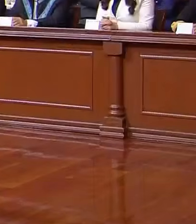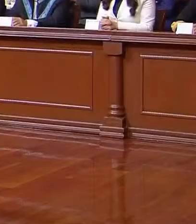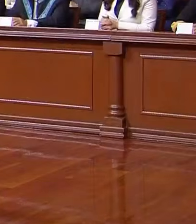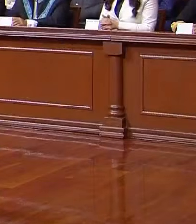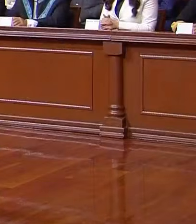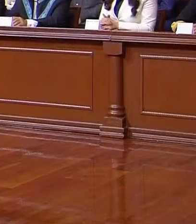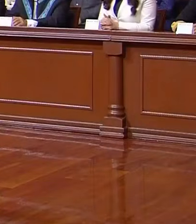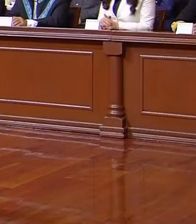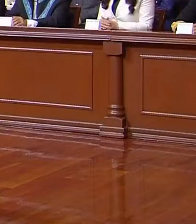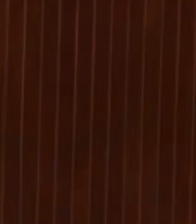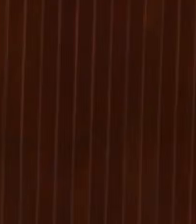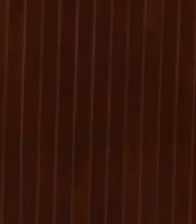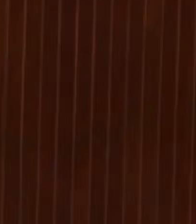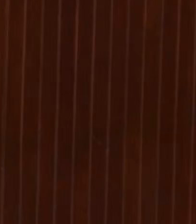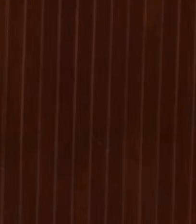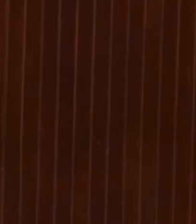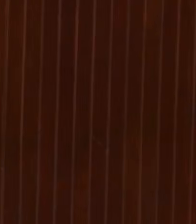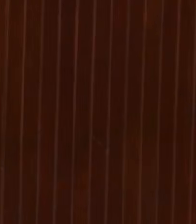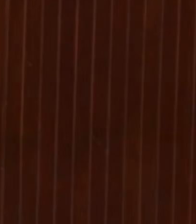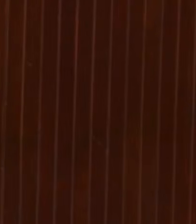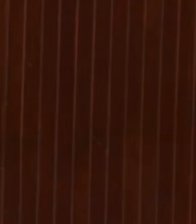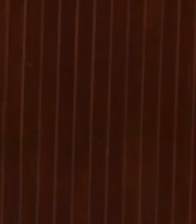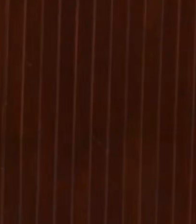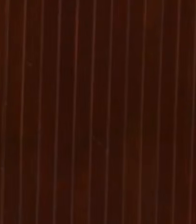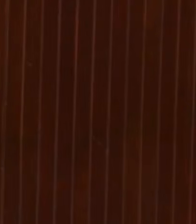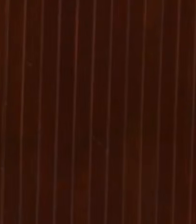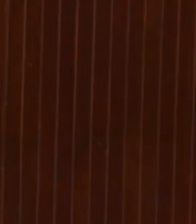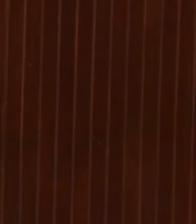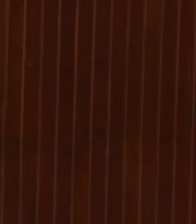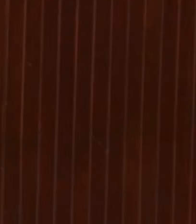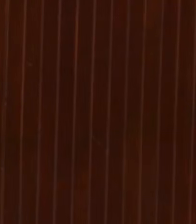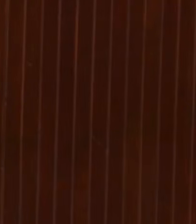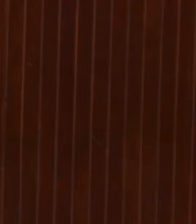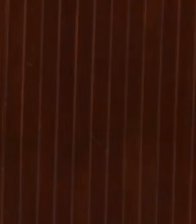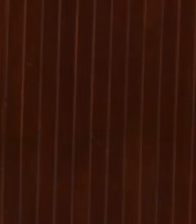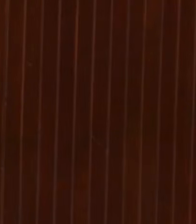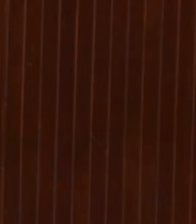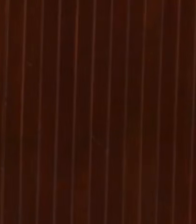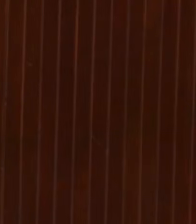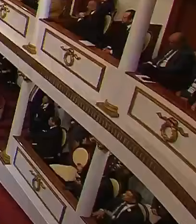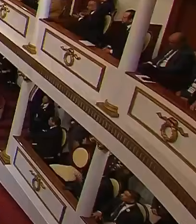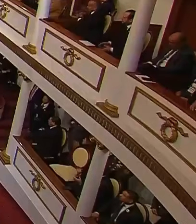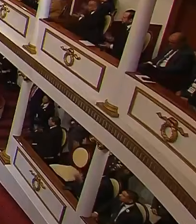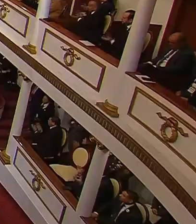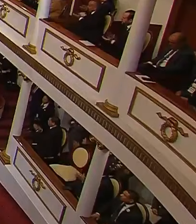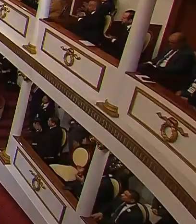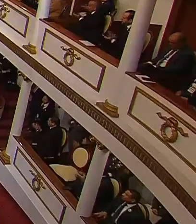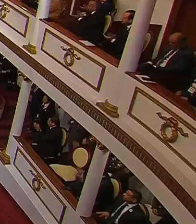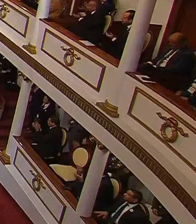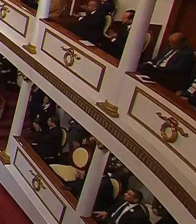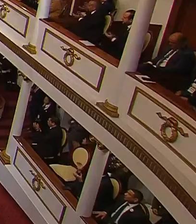México tampoco regresará a ser colonia ni protectorado de nadie.